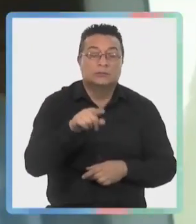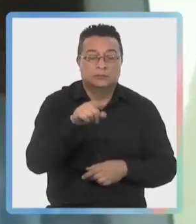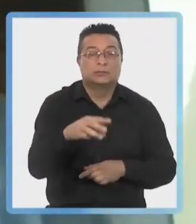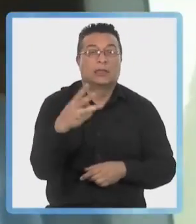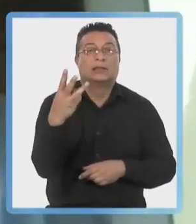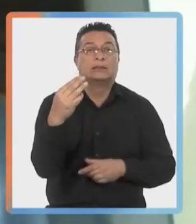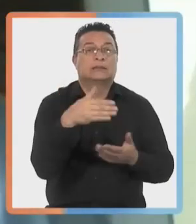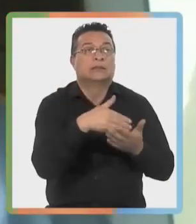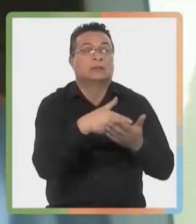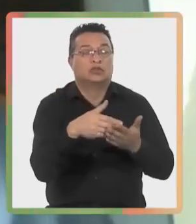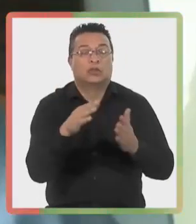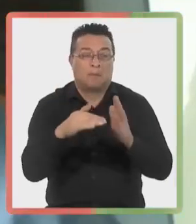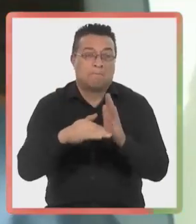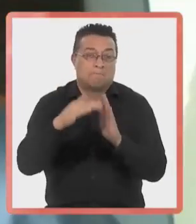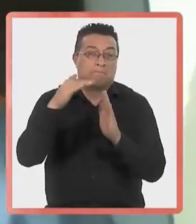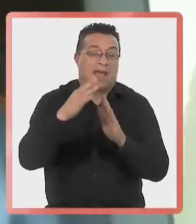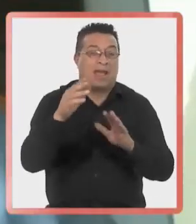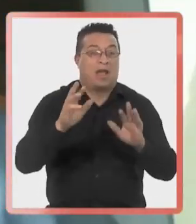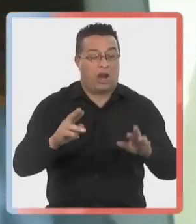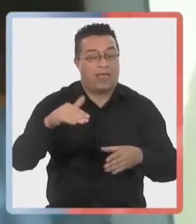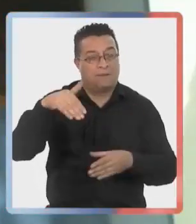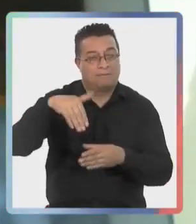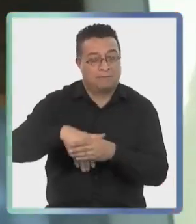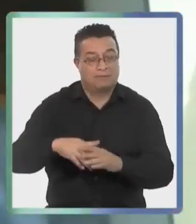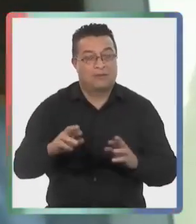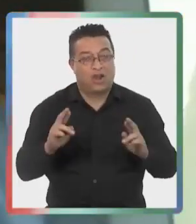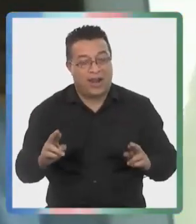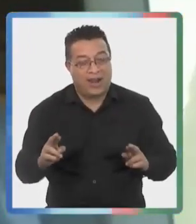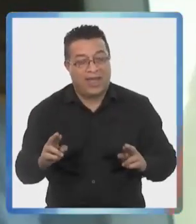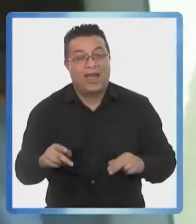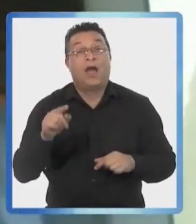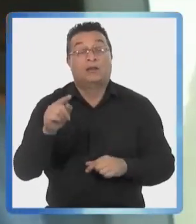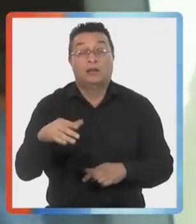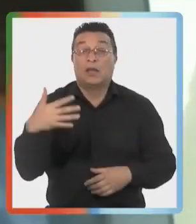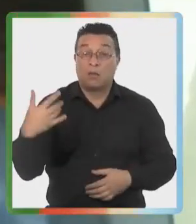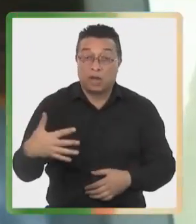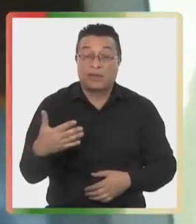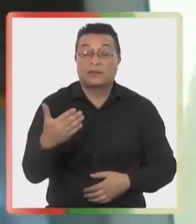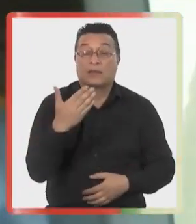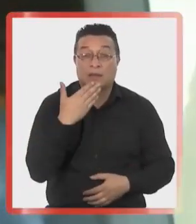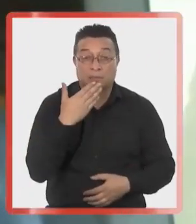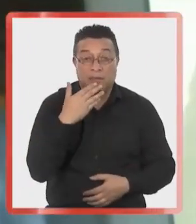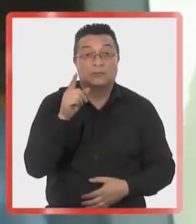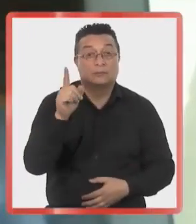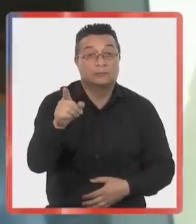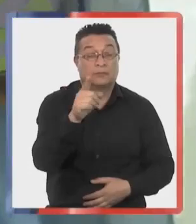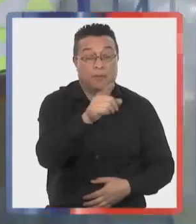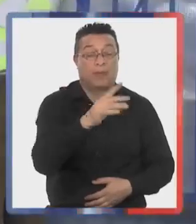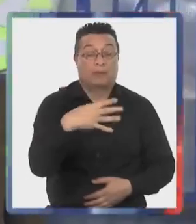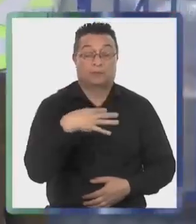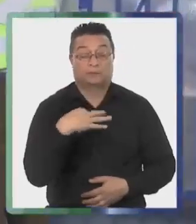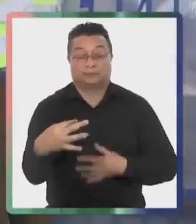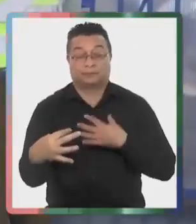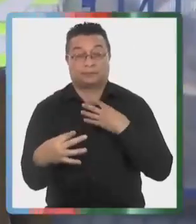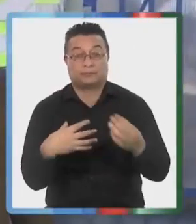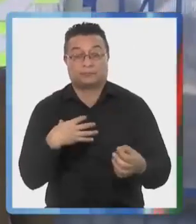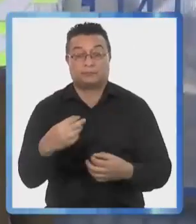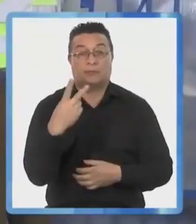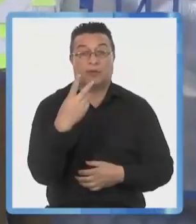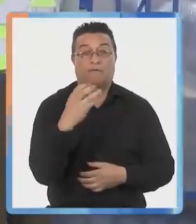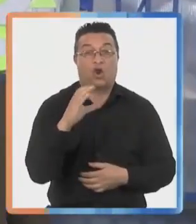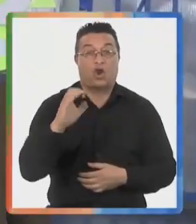cifra de 13 millones o la superemos. Y es muy importante también que quienes sean designados